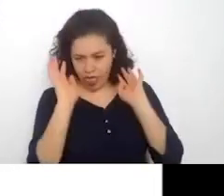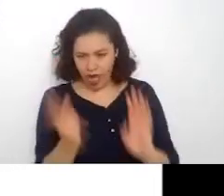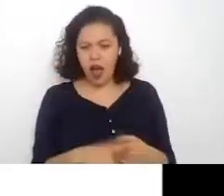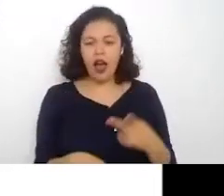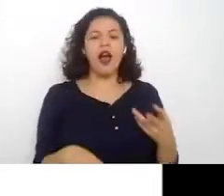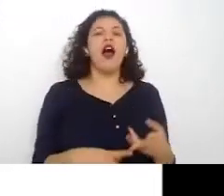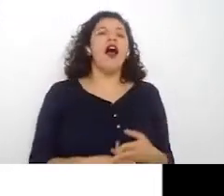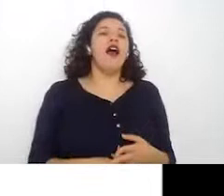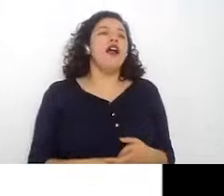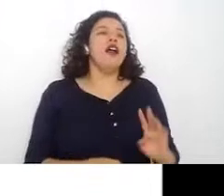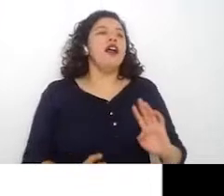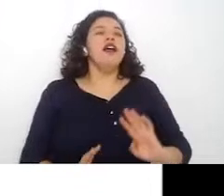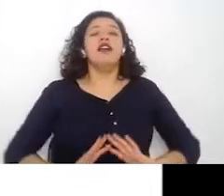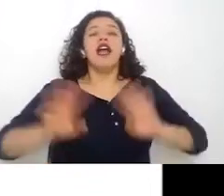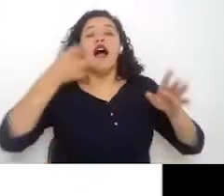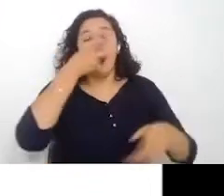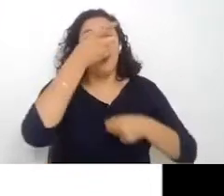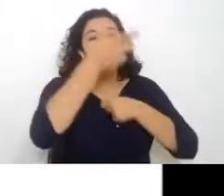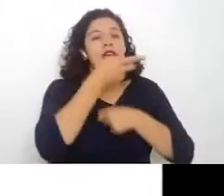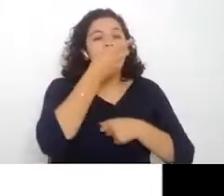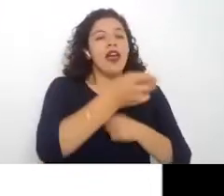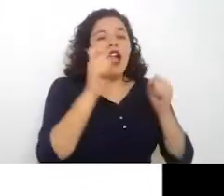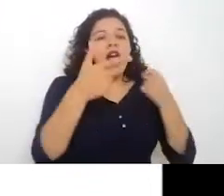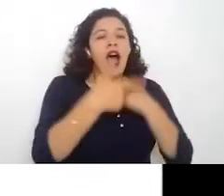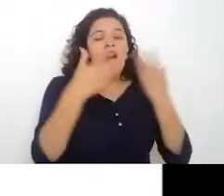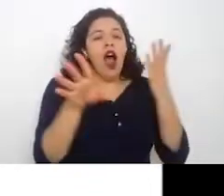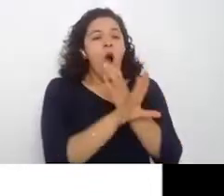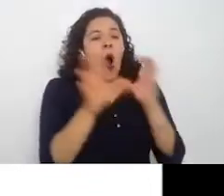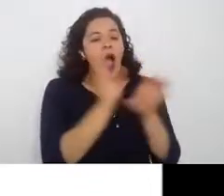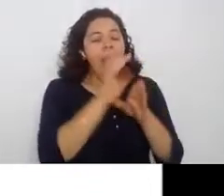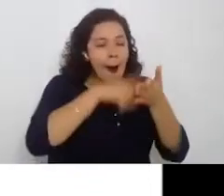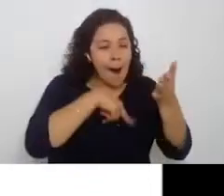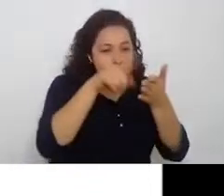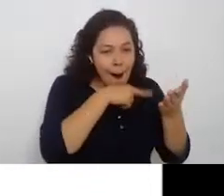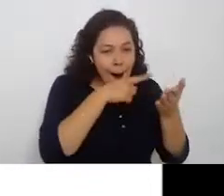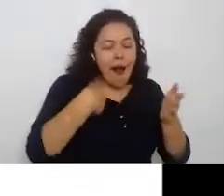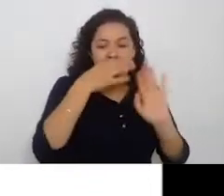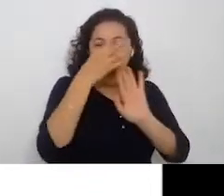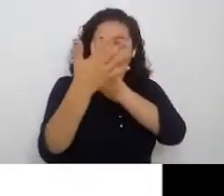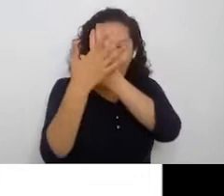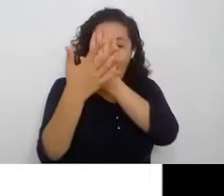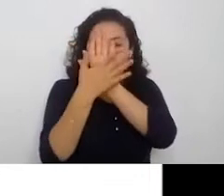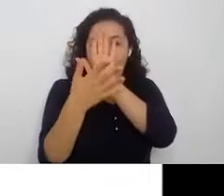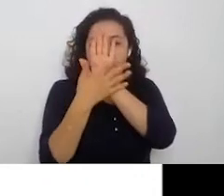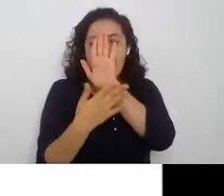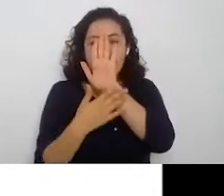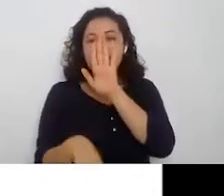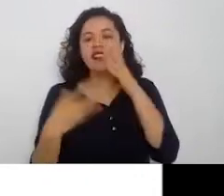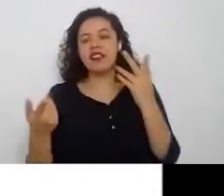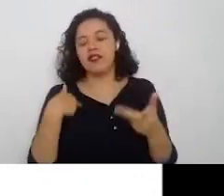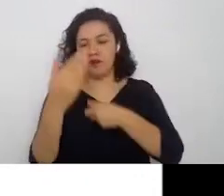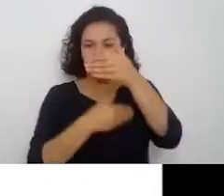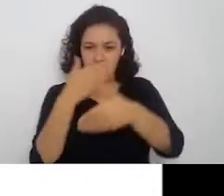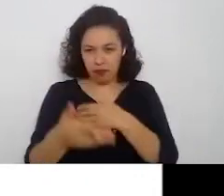ya señalaba alguna regulación de incumplimiento y estás identificando que este